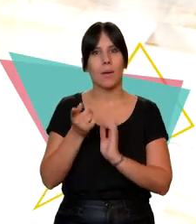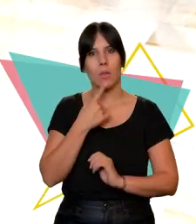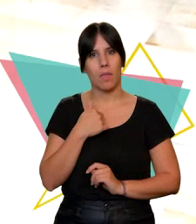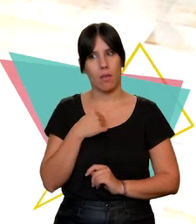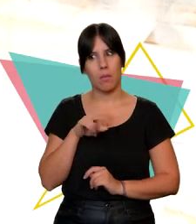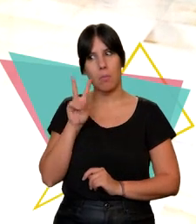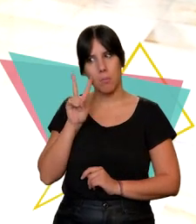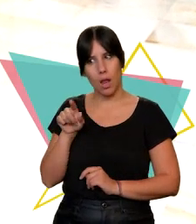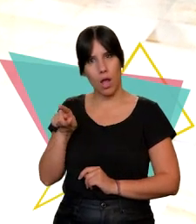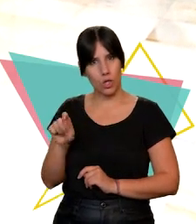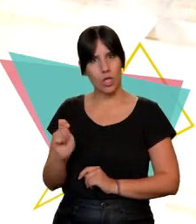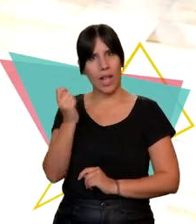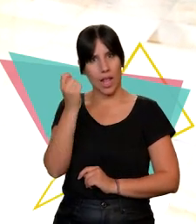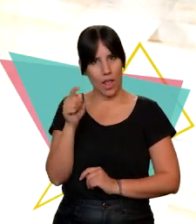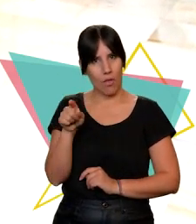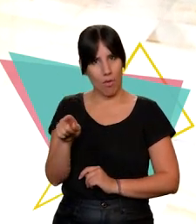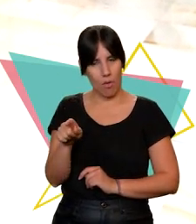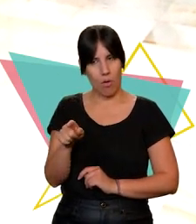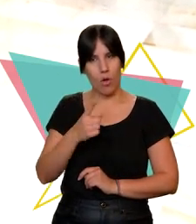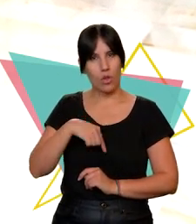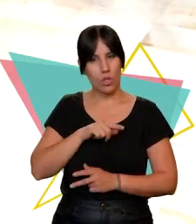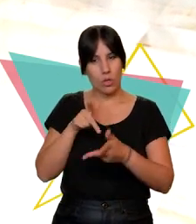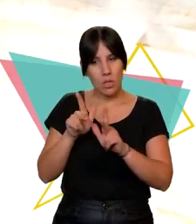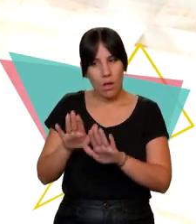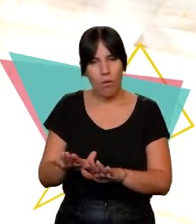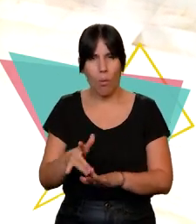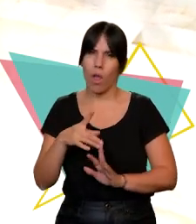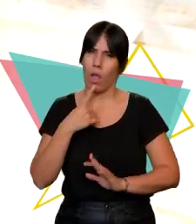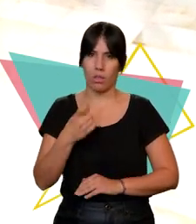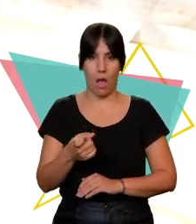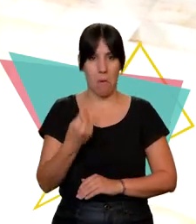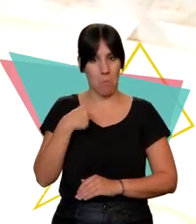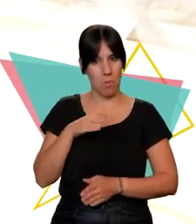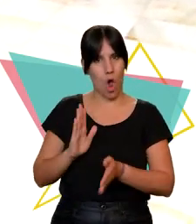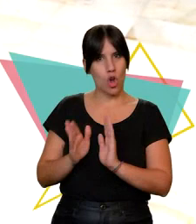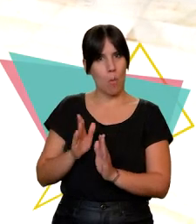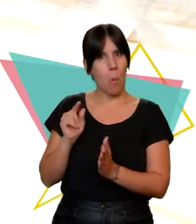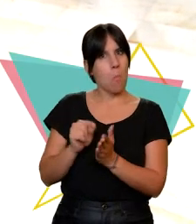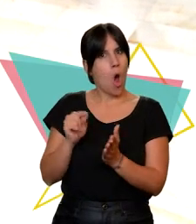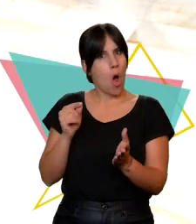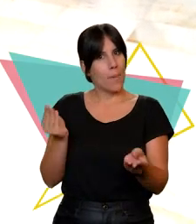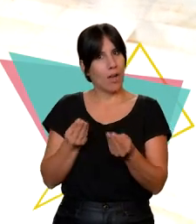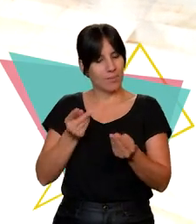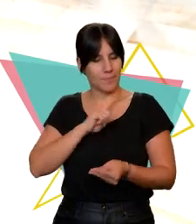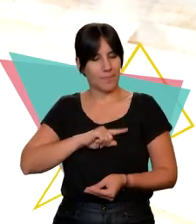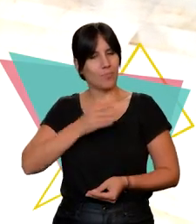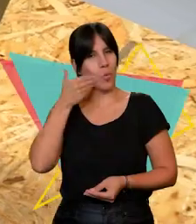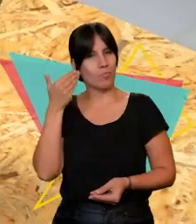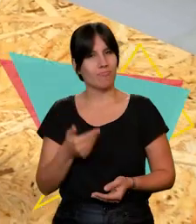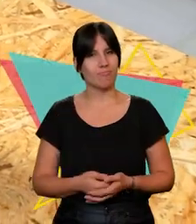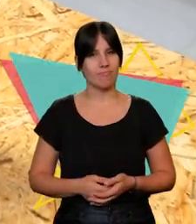dijo, mira lo que hemos conseguido, cuando a nosotros nos cuesta un montón. Y fue la verdad que bastante